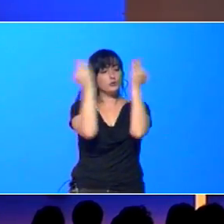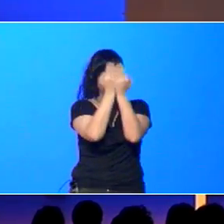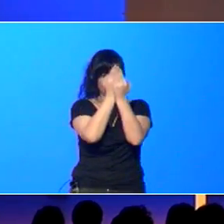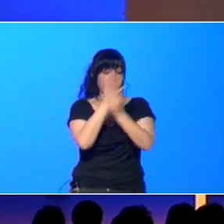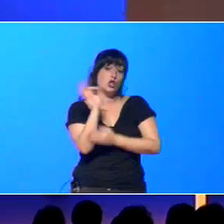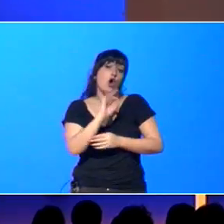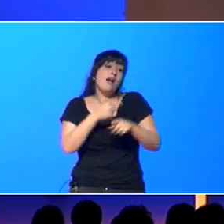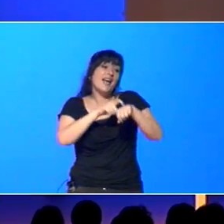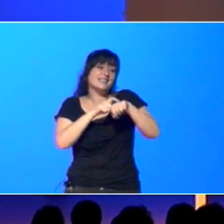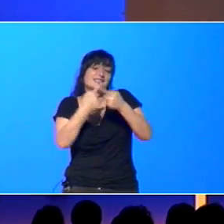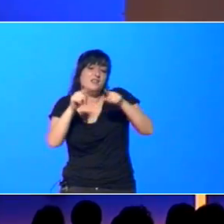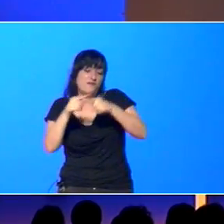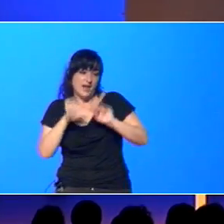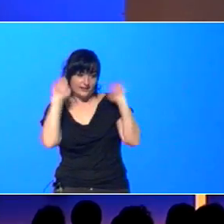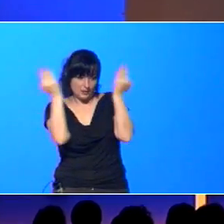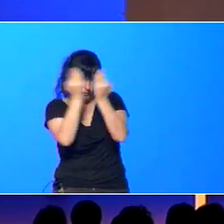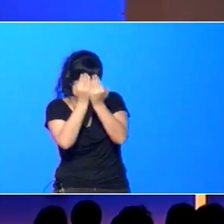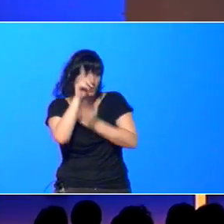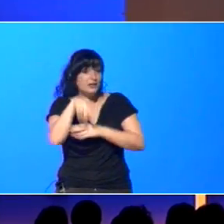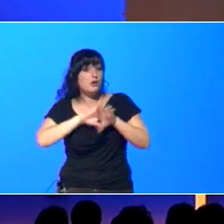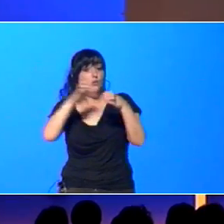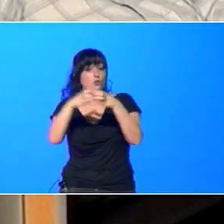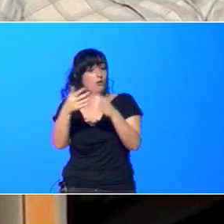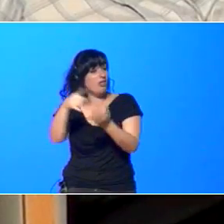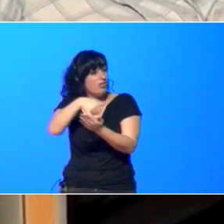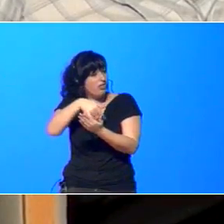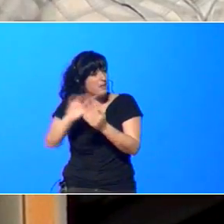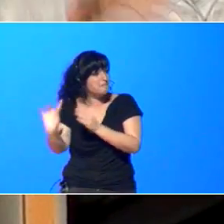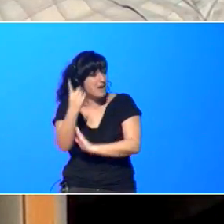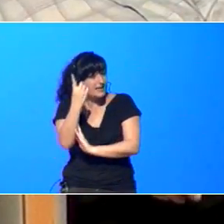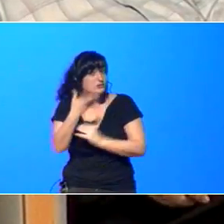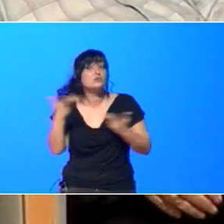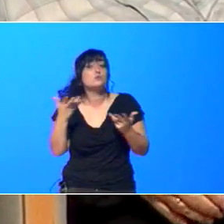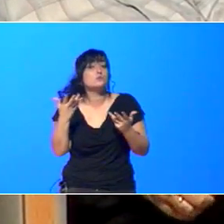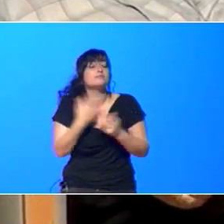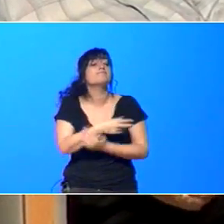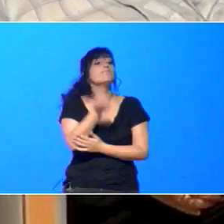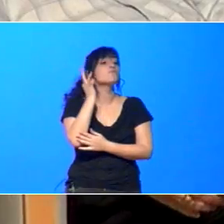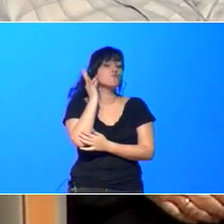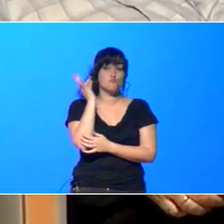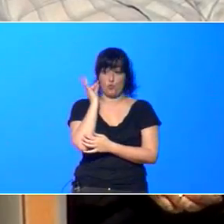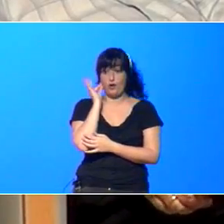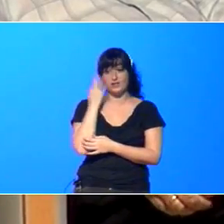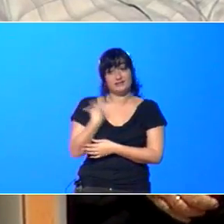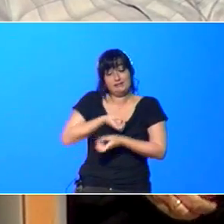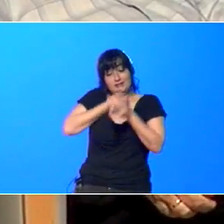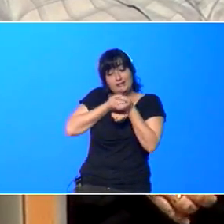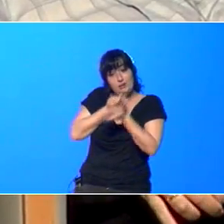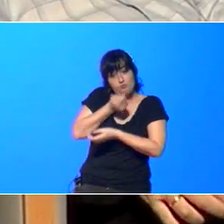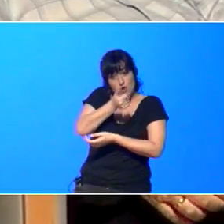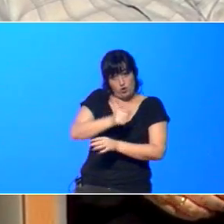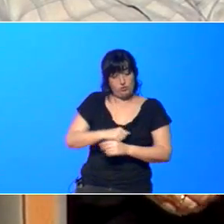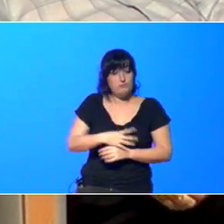yo. Y entre ellas los colectivos más vulnerables son las mujeres, que hemos hablado poco de ellas, las mujeres